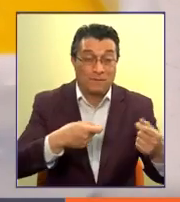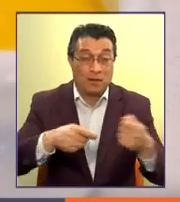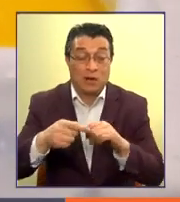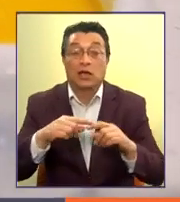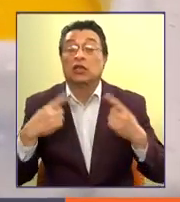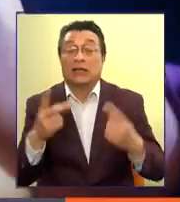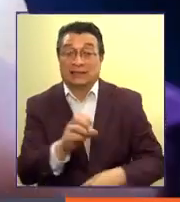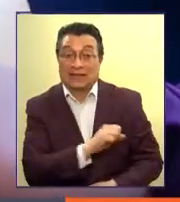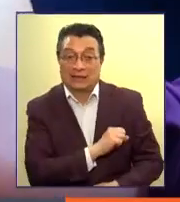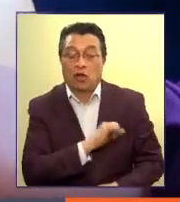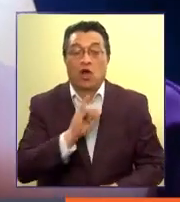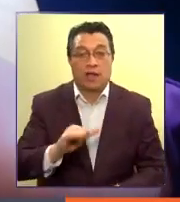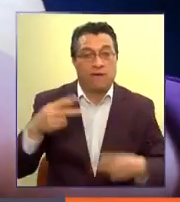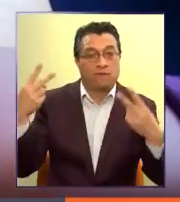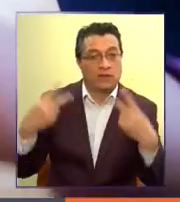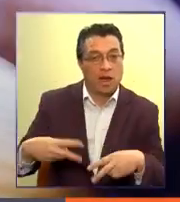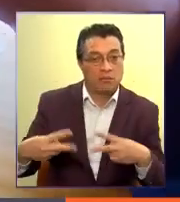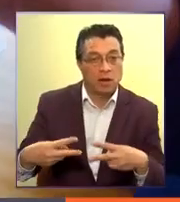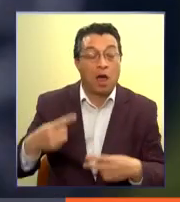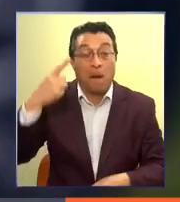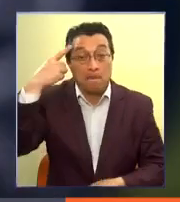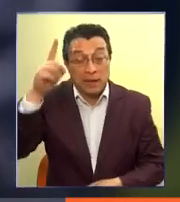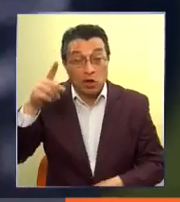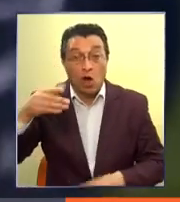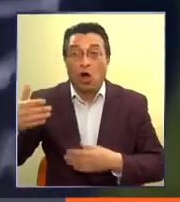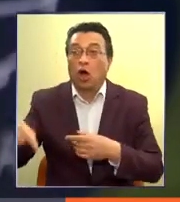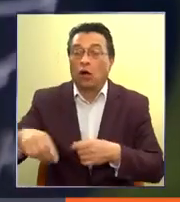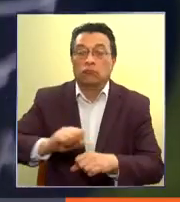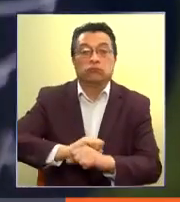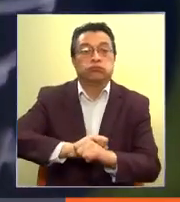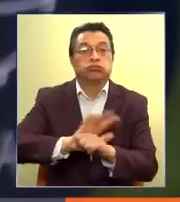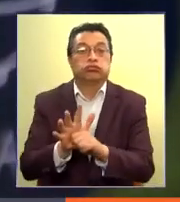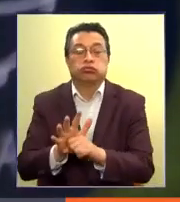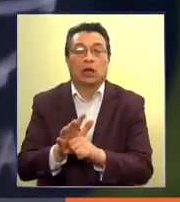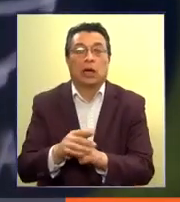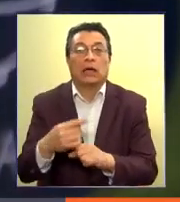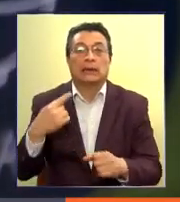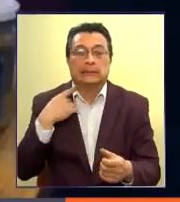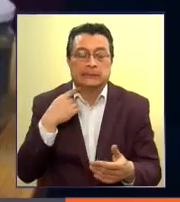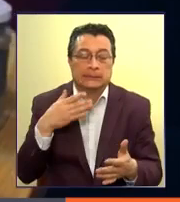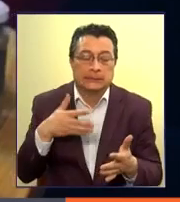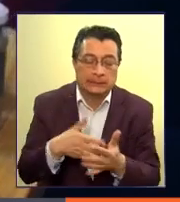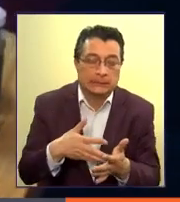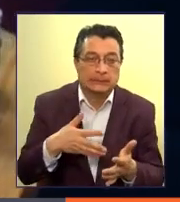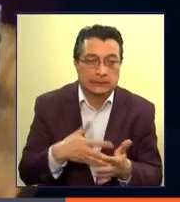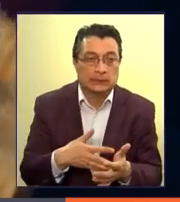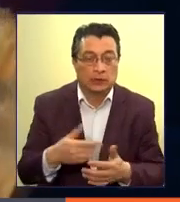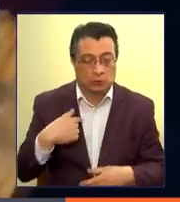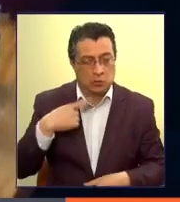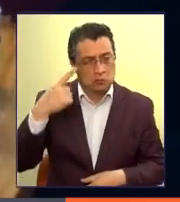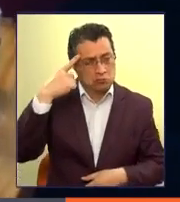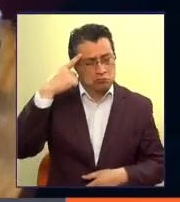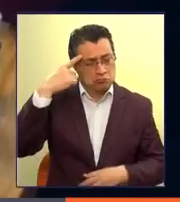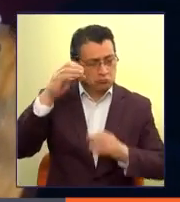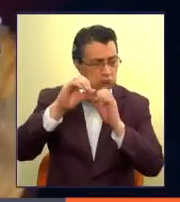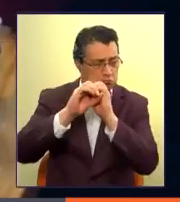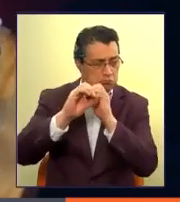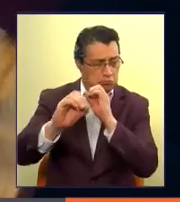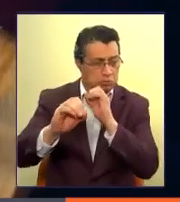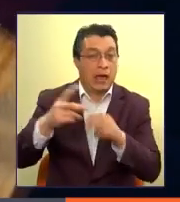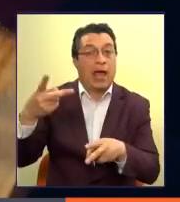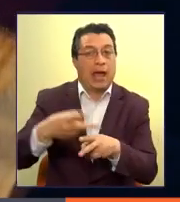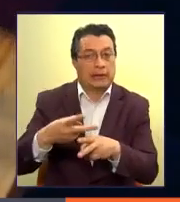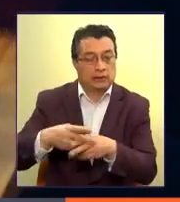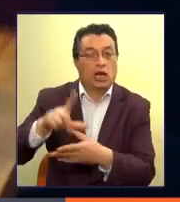Viña del Mar. Pero llegó el coronavirus y algunos planes se vieron truncados. Teníamos proyectos de arrendar un